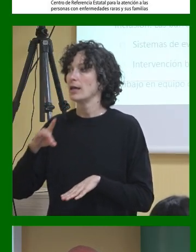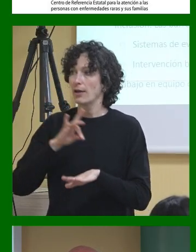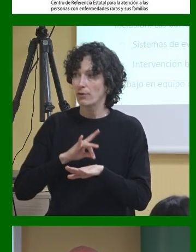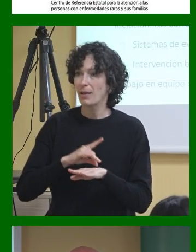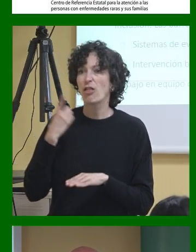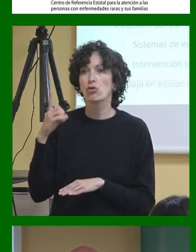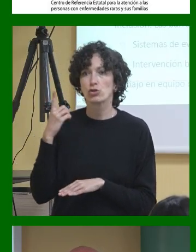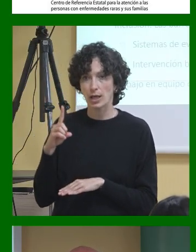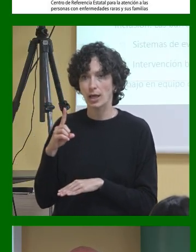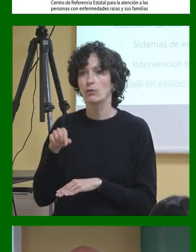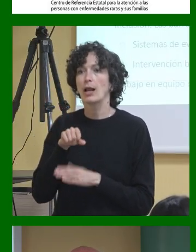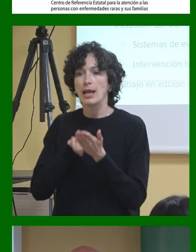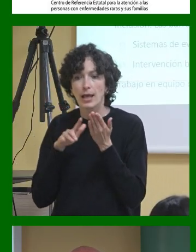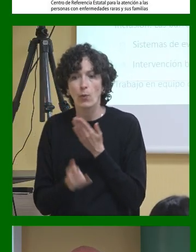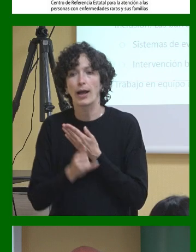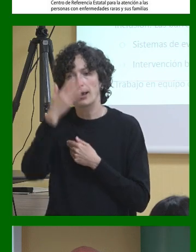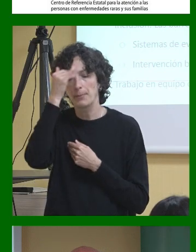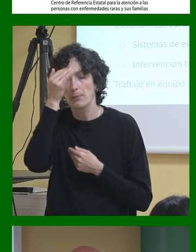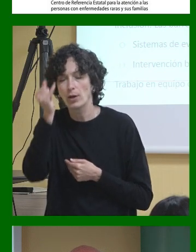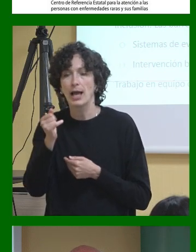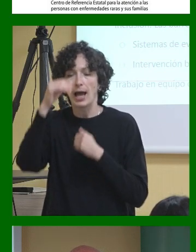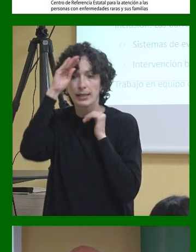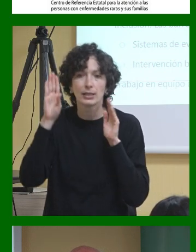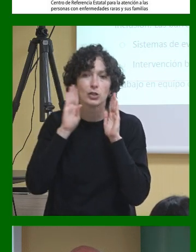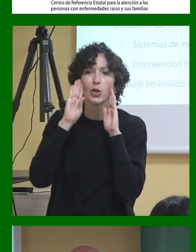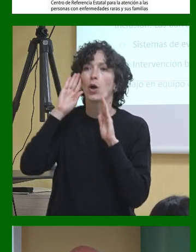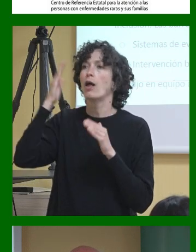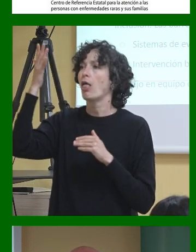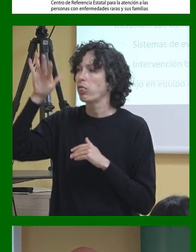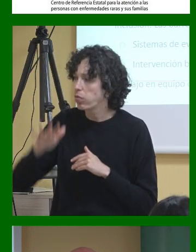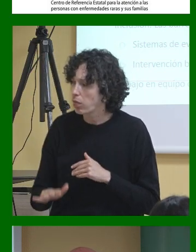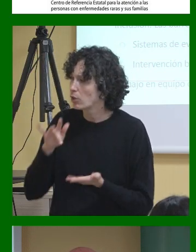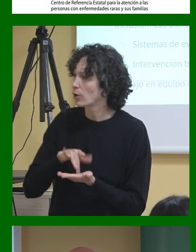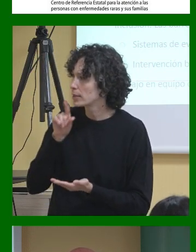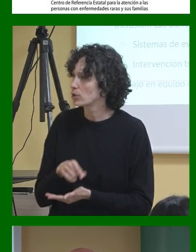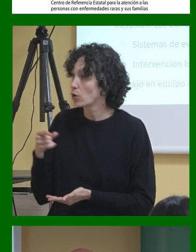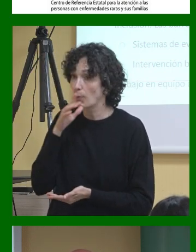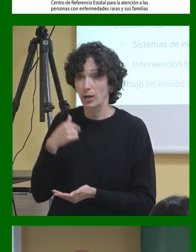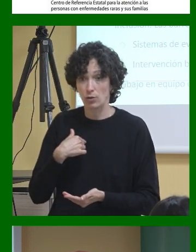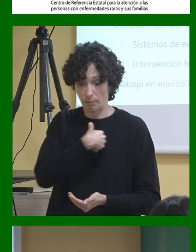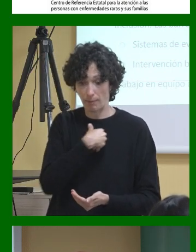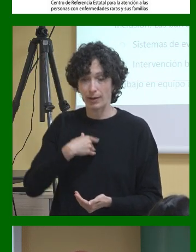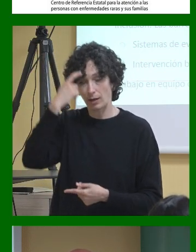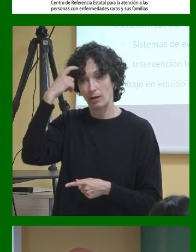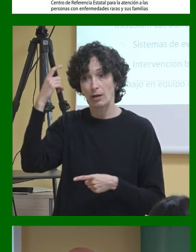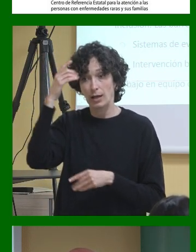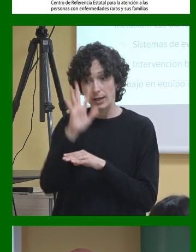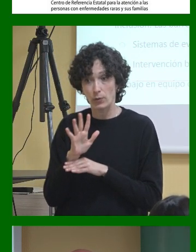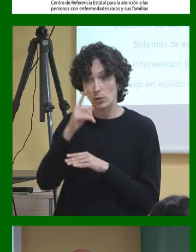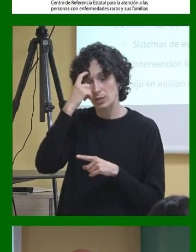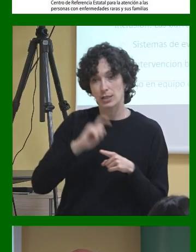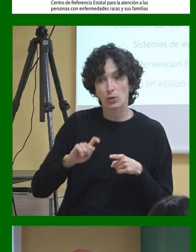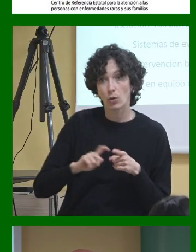a nivel del lenguaje, de la memoria, de la atención, porque soy neuropsicólogo, ¿no? Pero ellos me dijeron, no, tú te tienes que poner a esto. Y entonces esto es